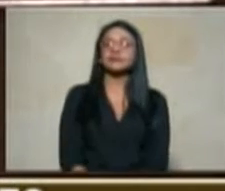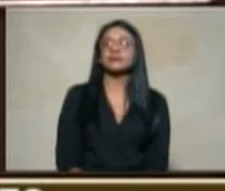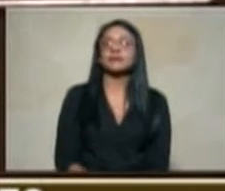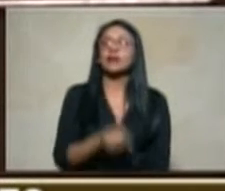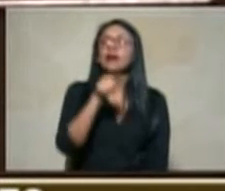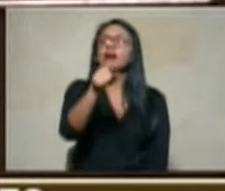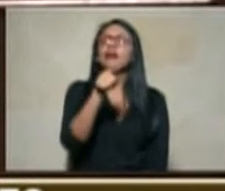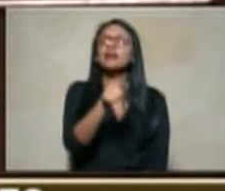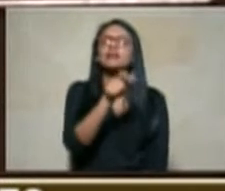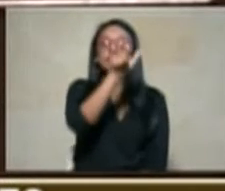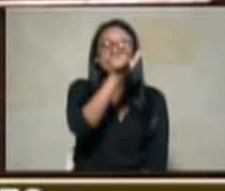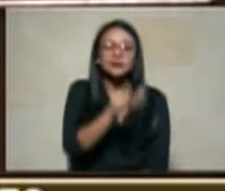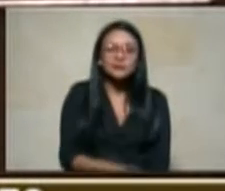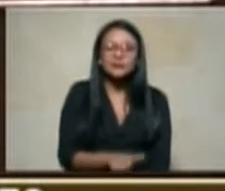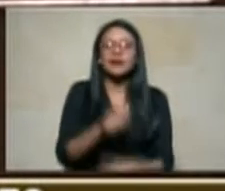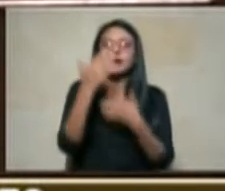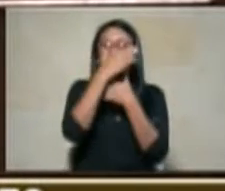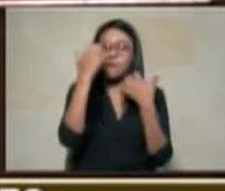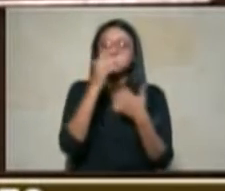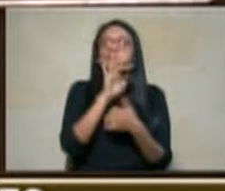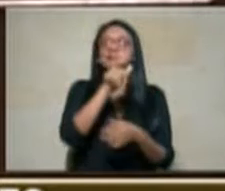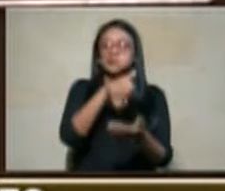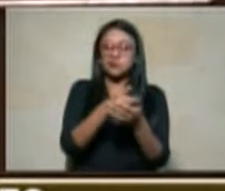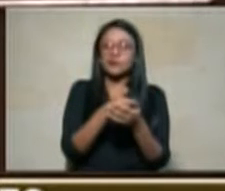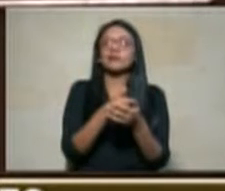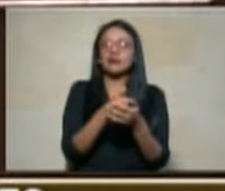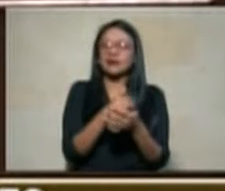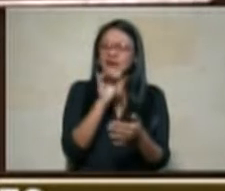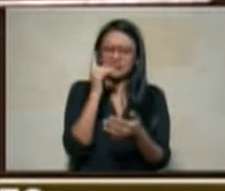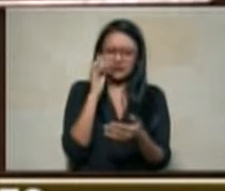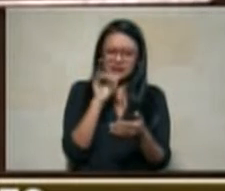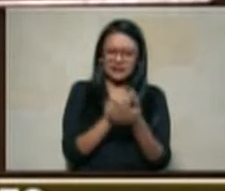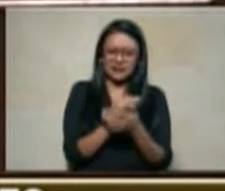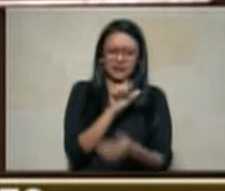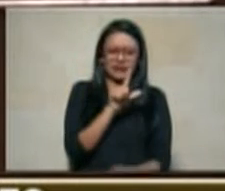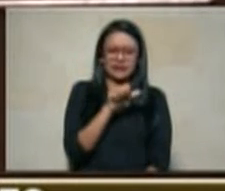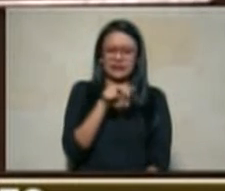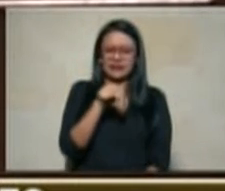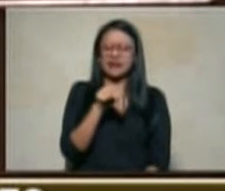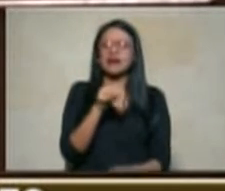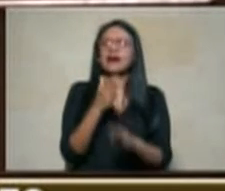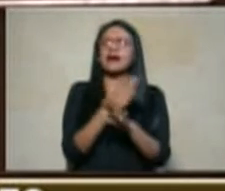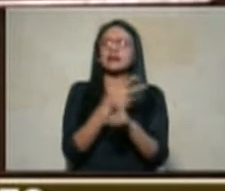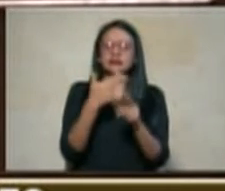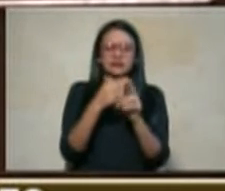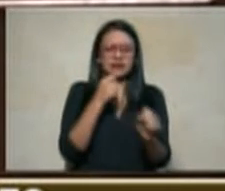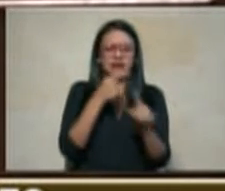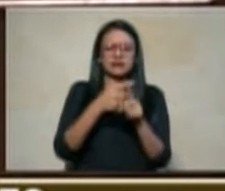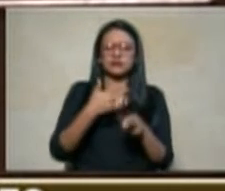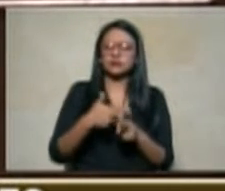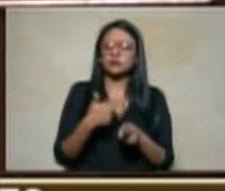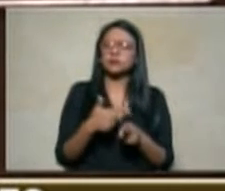Esos eran frentes populares, incluso creo que el ELN usaba el nombre de